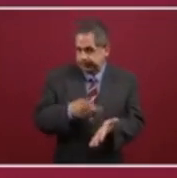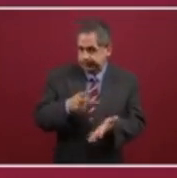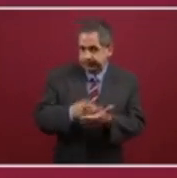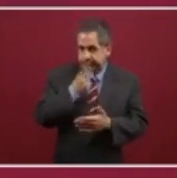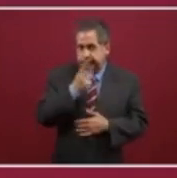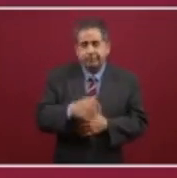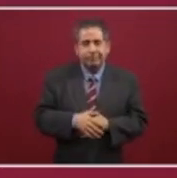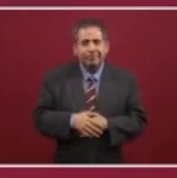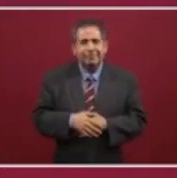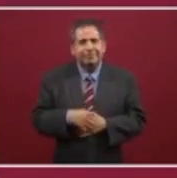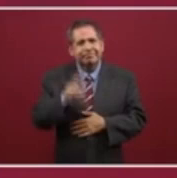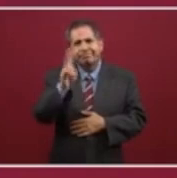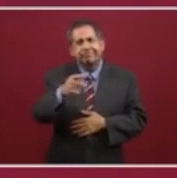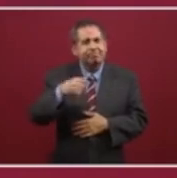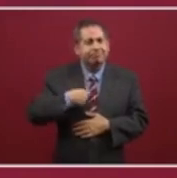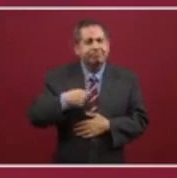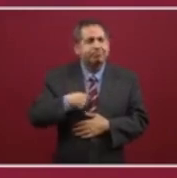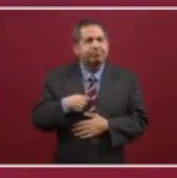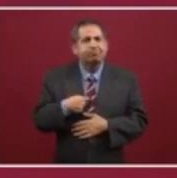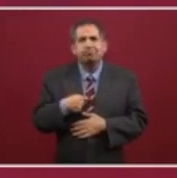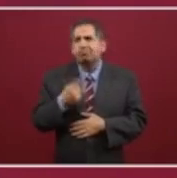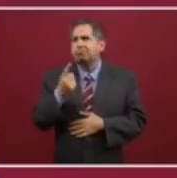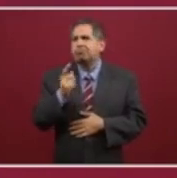de que no me interesaba